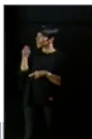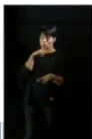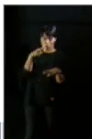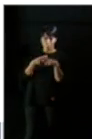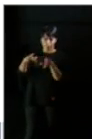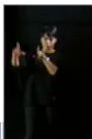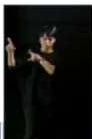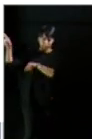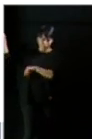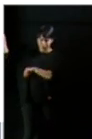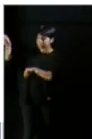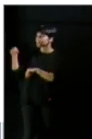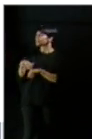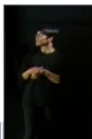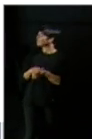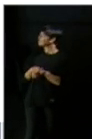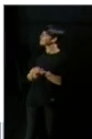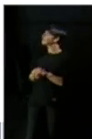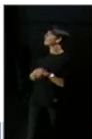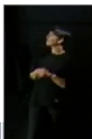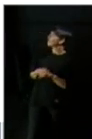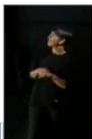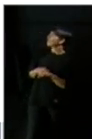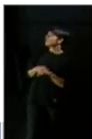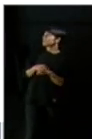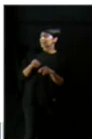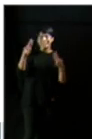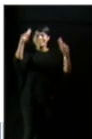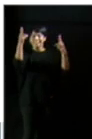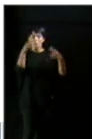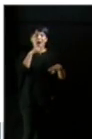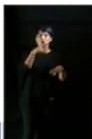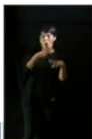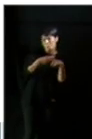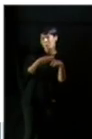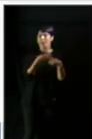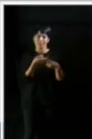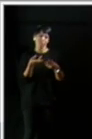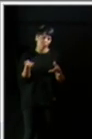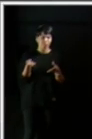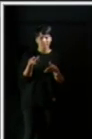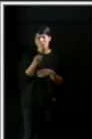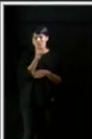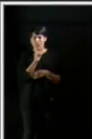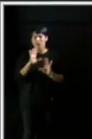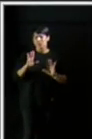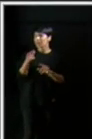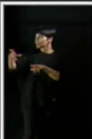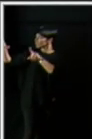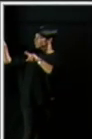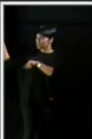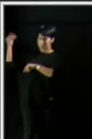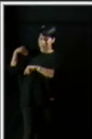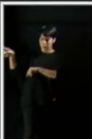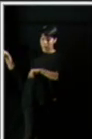título es un poco tediosa el tema de los nombres de las especies así que lo vamos a dejar en pseudomonas potter esta bacteria